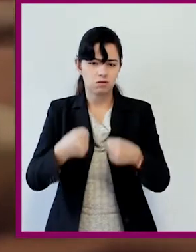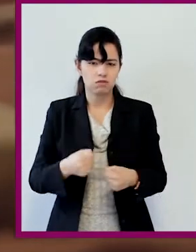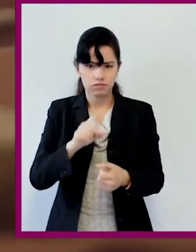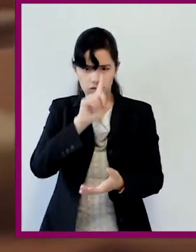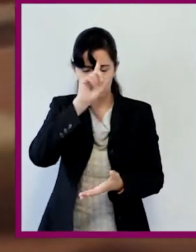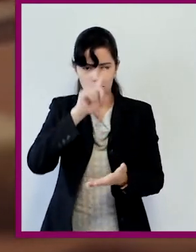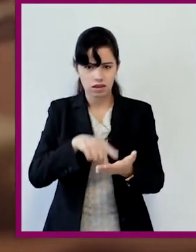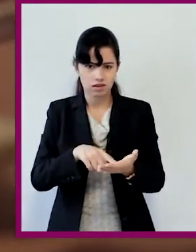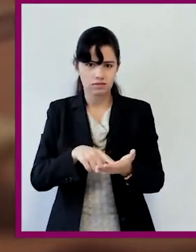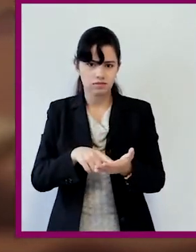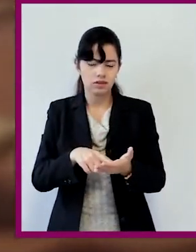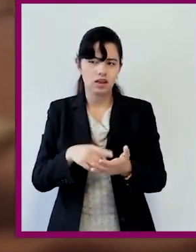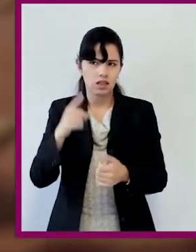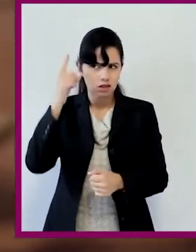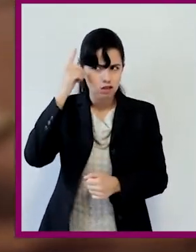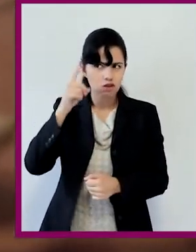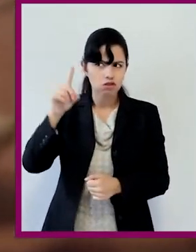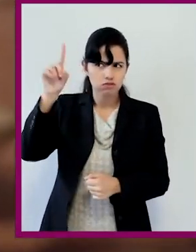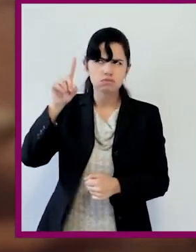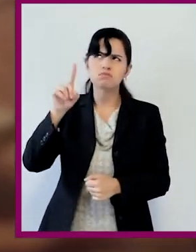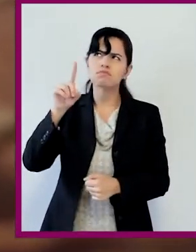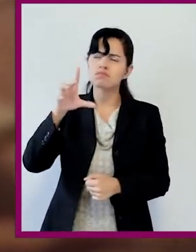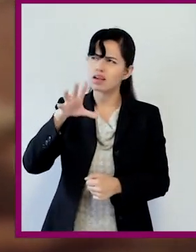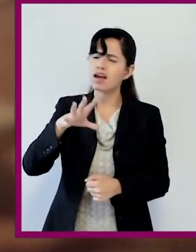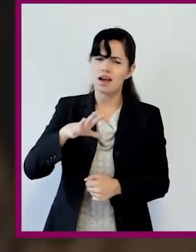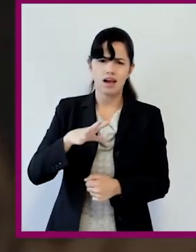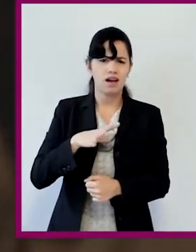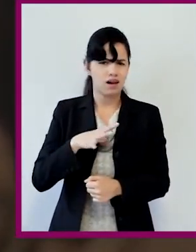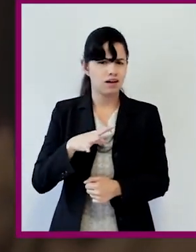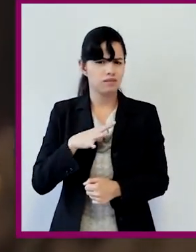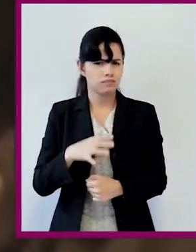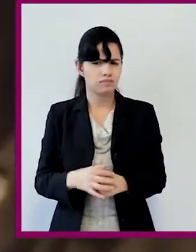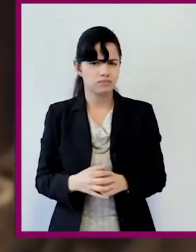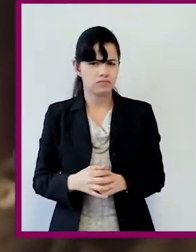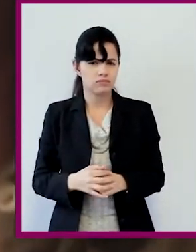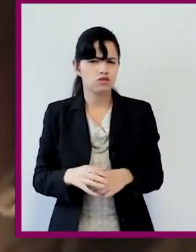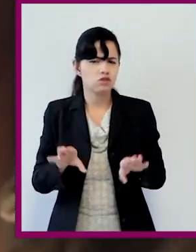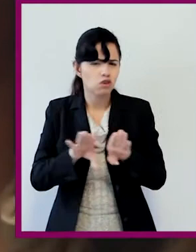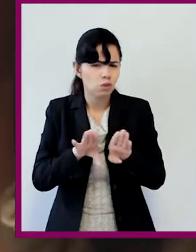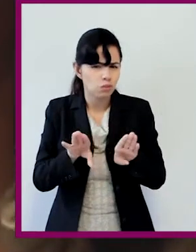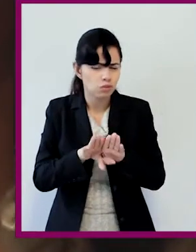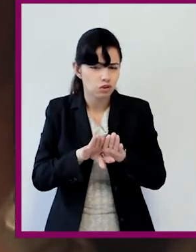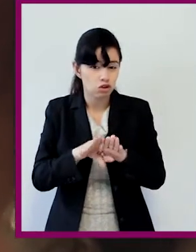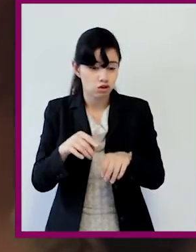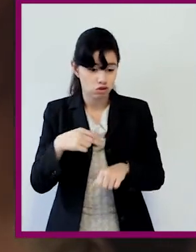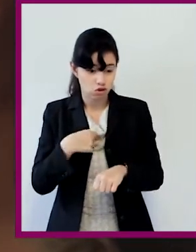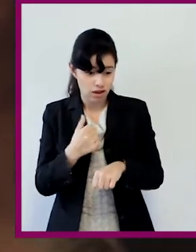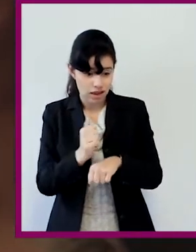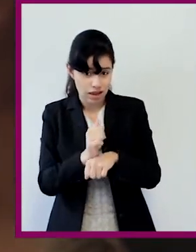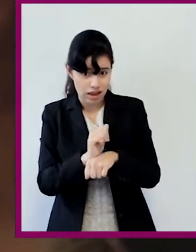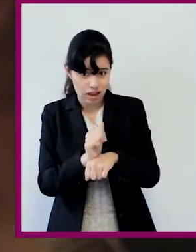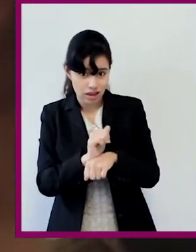existe Dios y creo en Él absolutamente. Fue cuando tuve un accidente de coche en el que casi me mato.